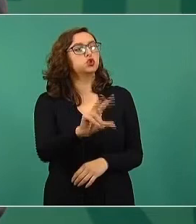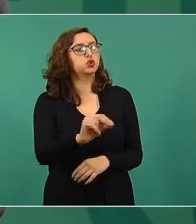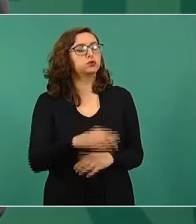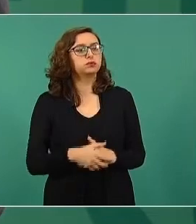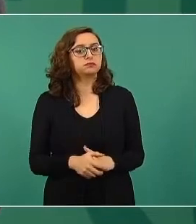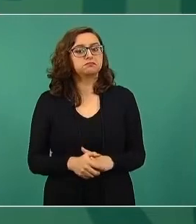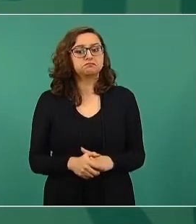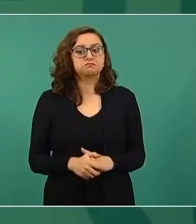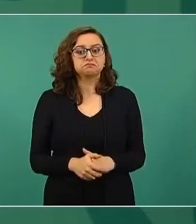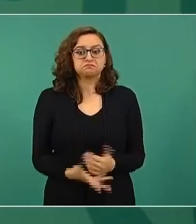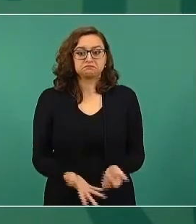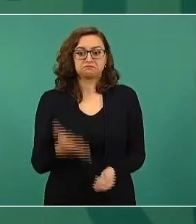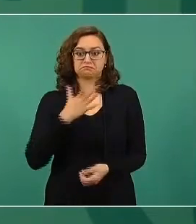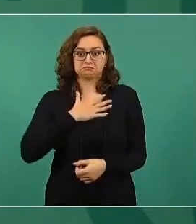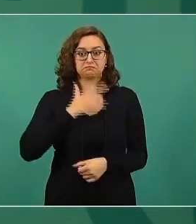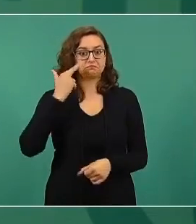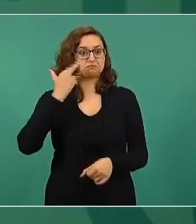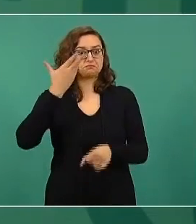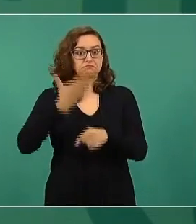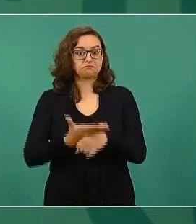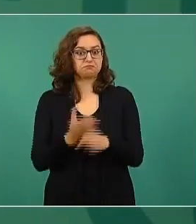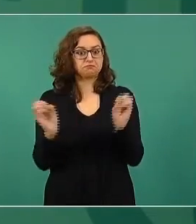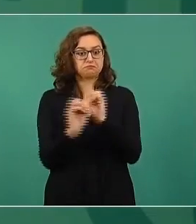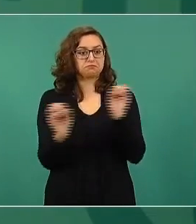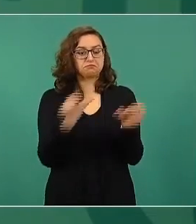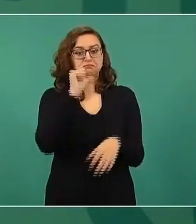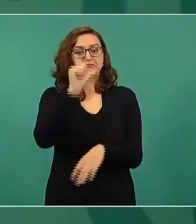me correspondía y